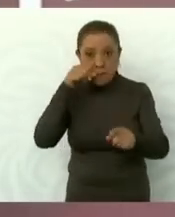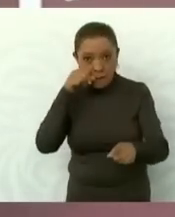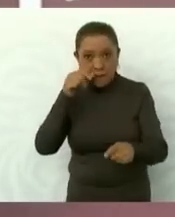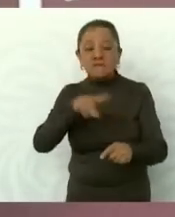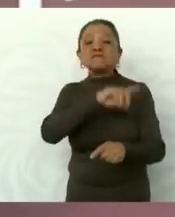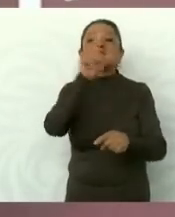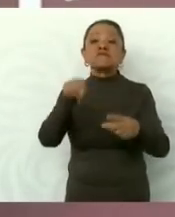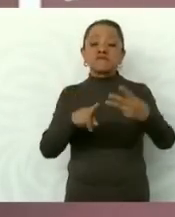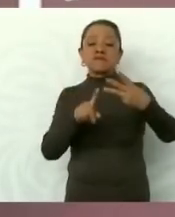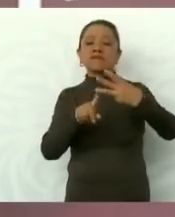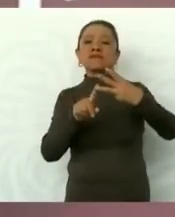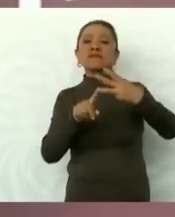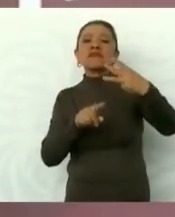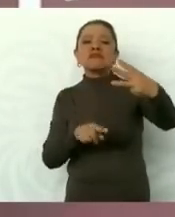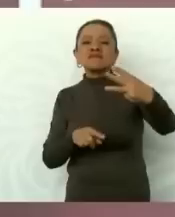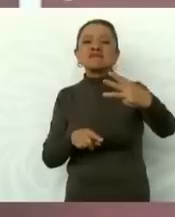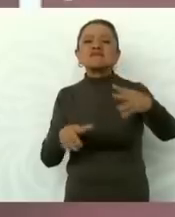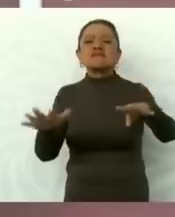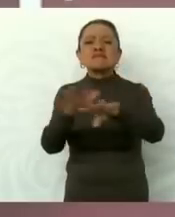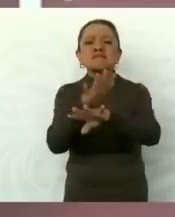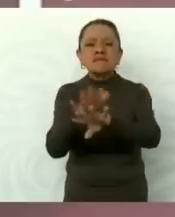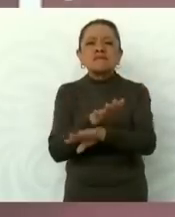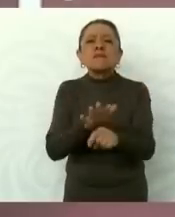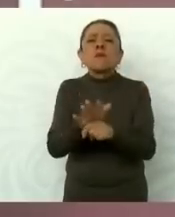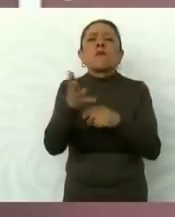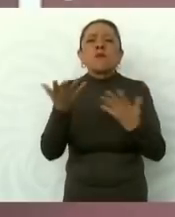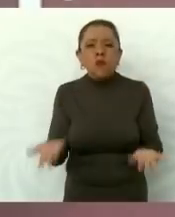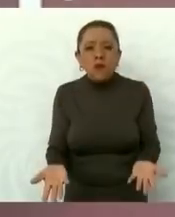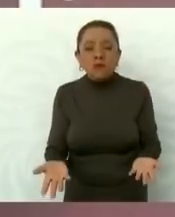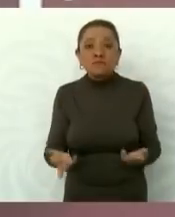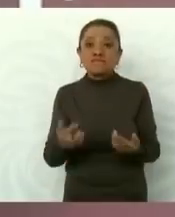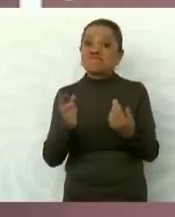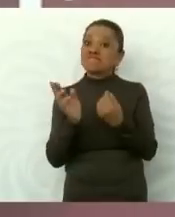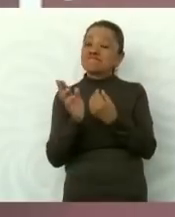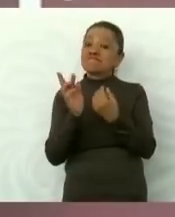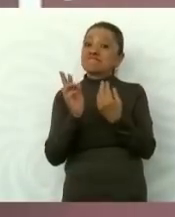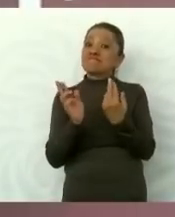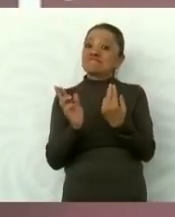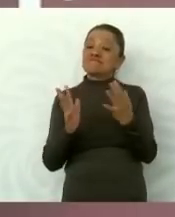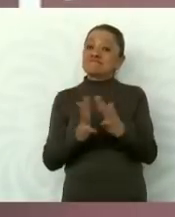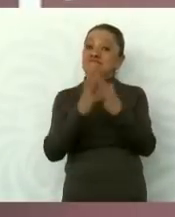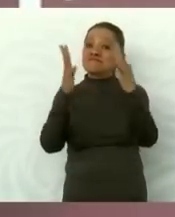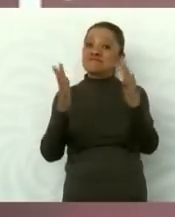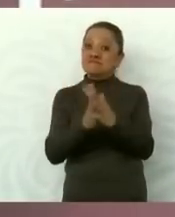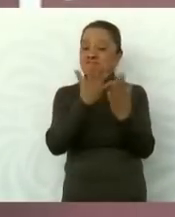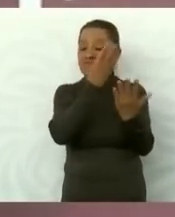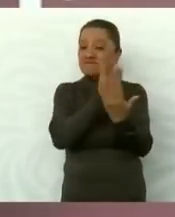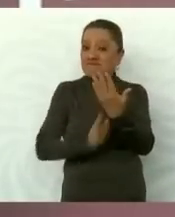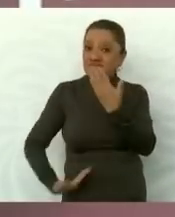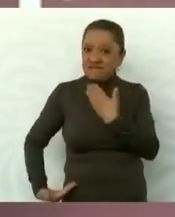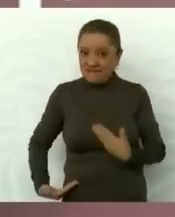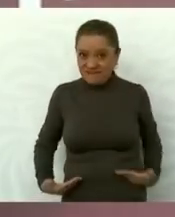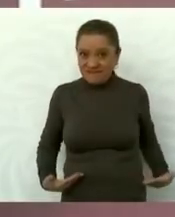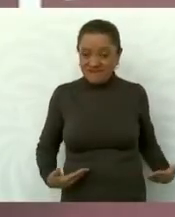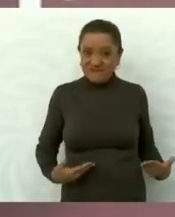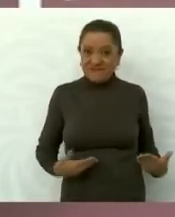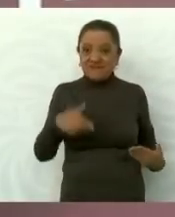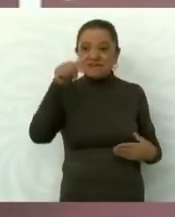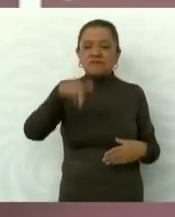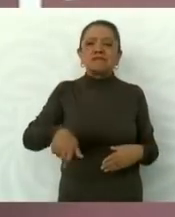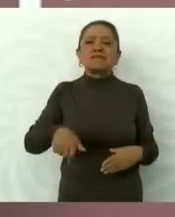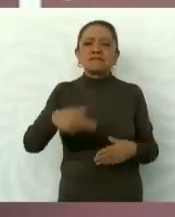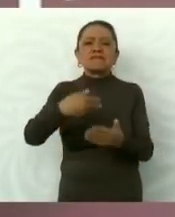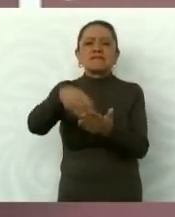La Revolución Mexicana. ¿Quién es el gran exponente de este heroico estado de la Revolución Mexicana?